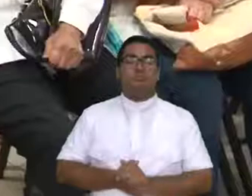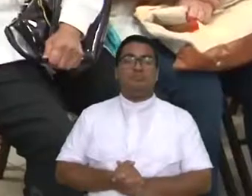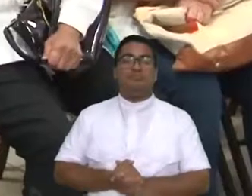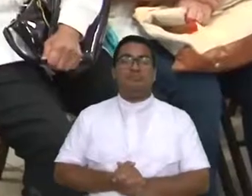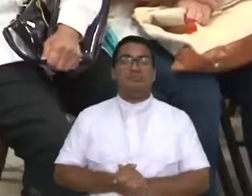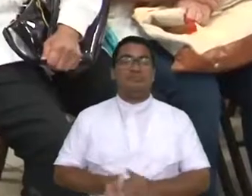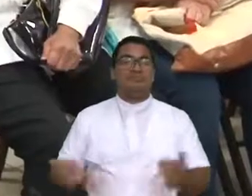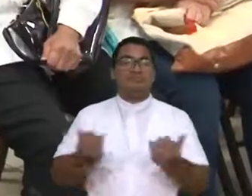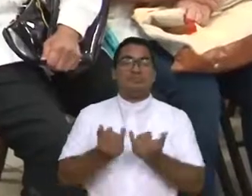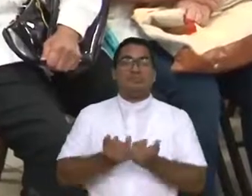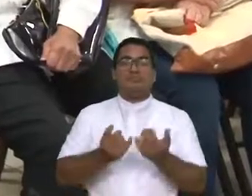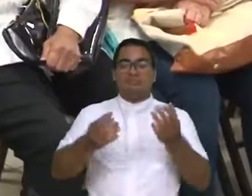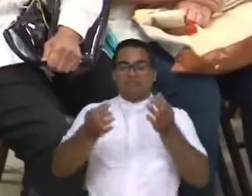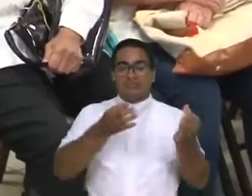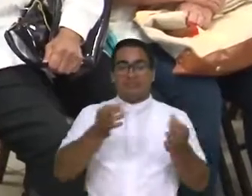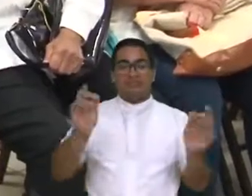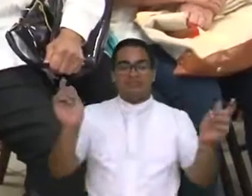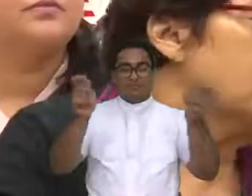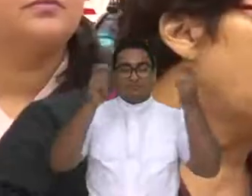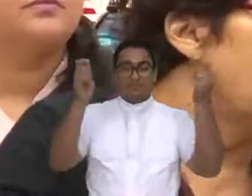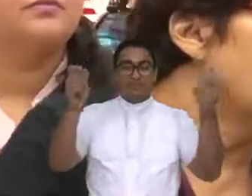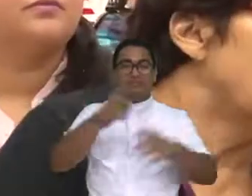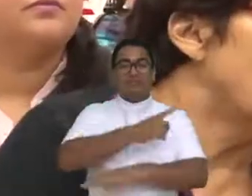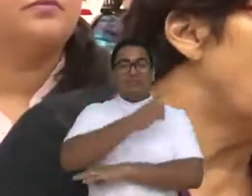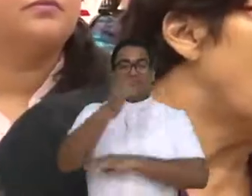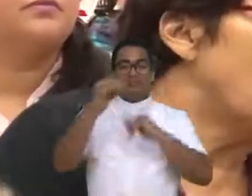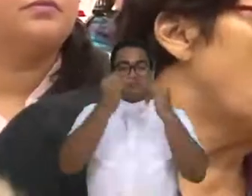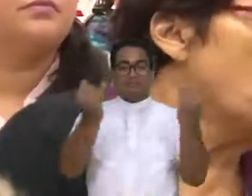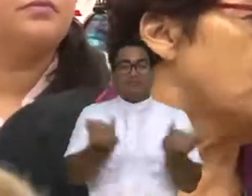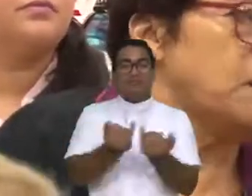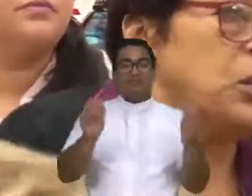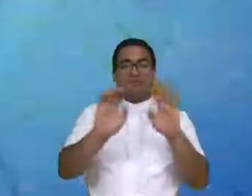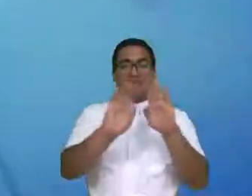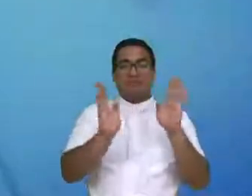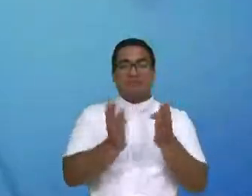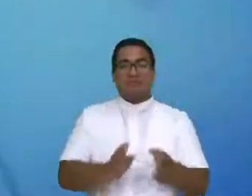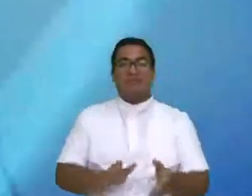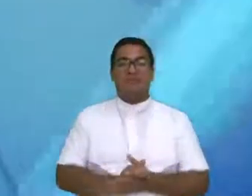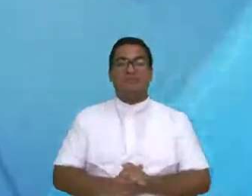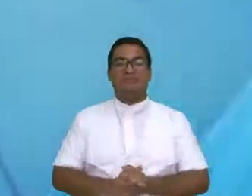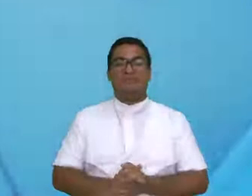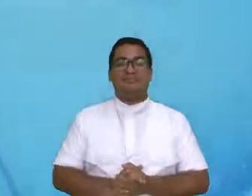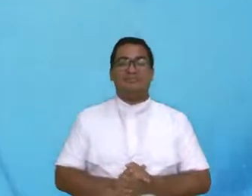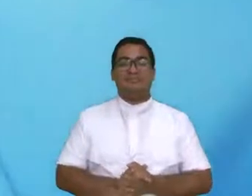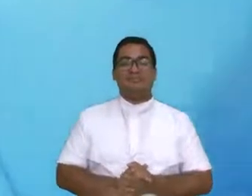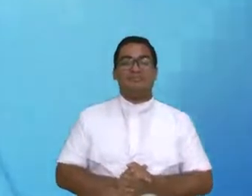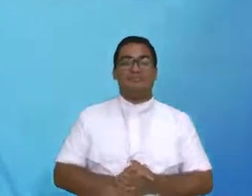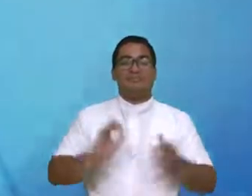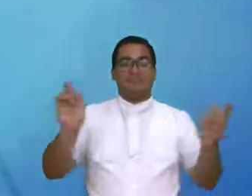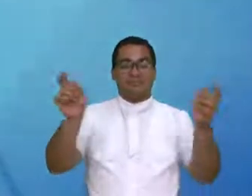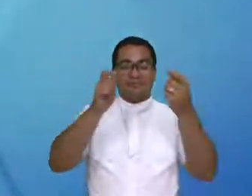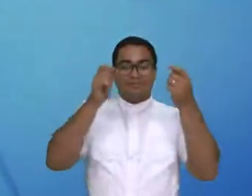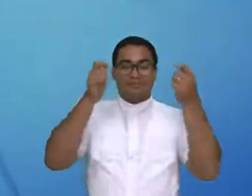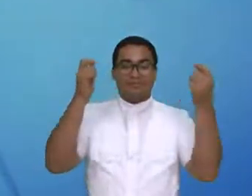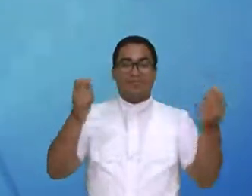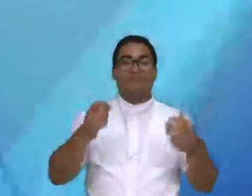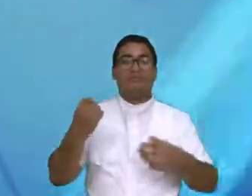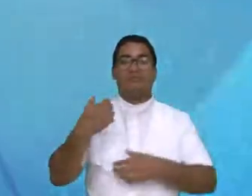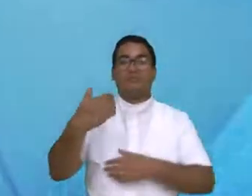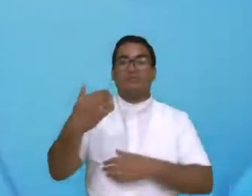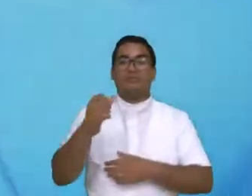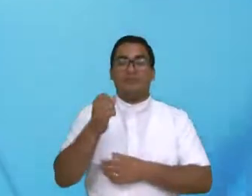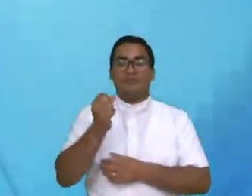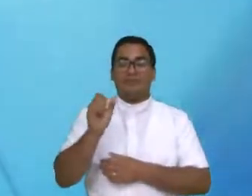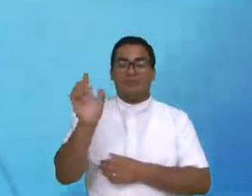tiempo que detalló sobre los festejos por el Día Internacional de la Mujer. Celebramos en grande este fin de